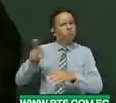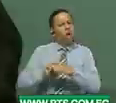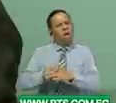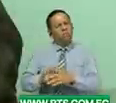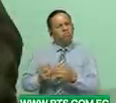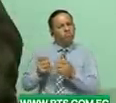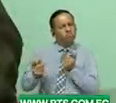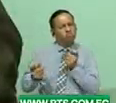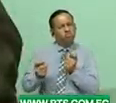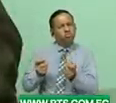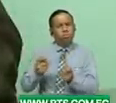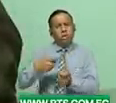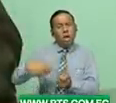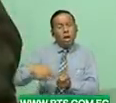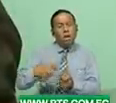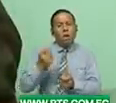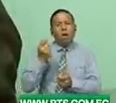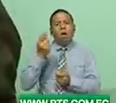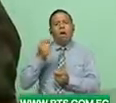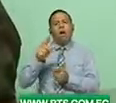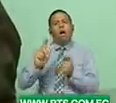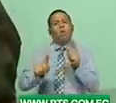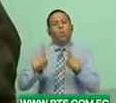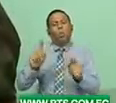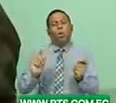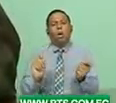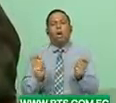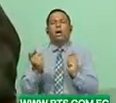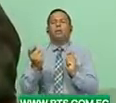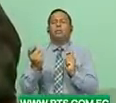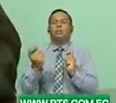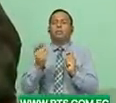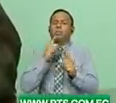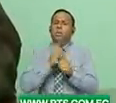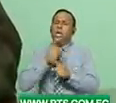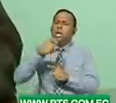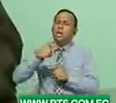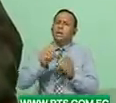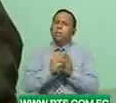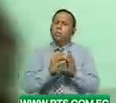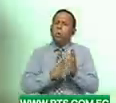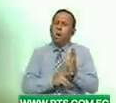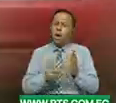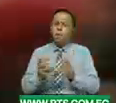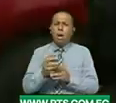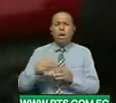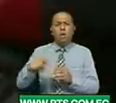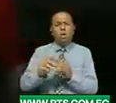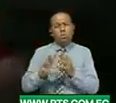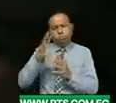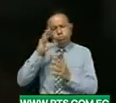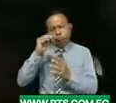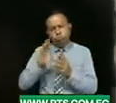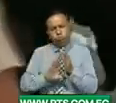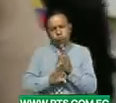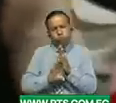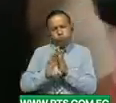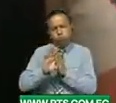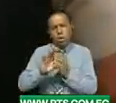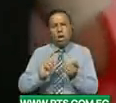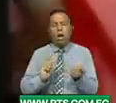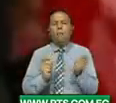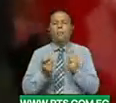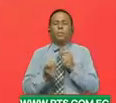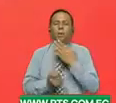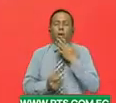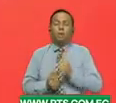nada. Educación, y que exista realmente programas en los cuales ellos puedan superarse y salir adelante. Hasta la ejecución de ese